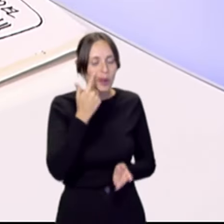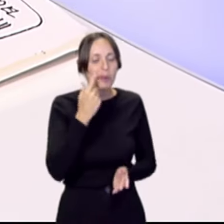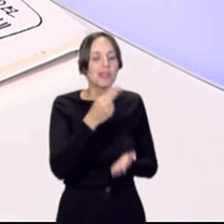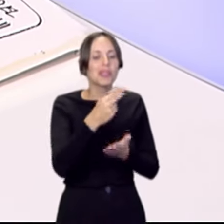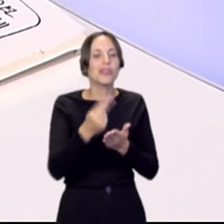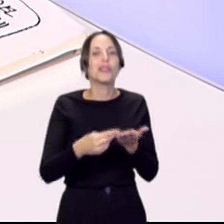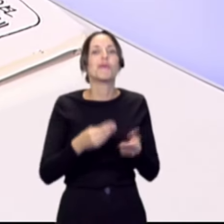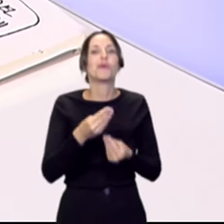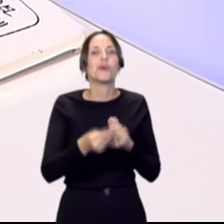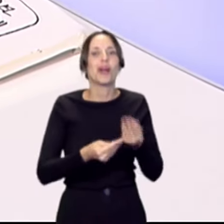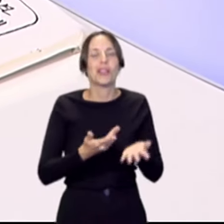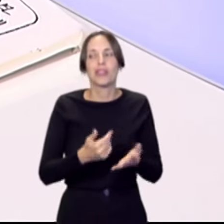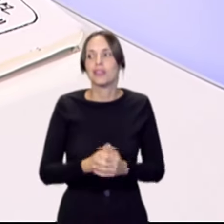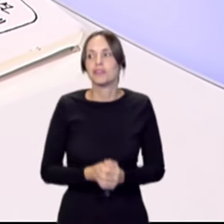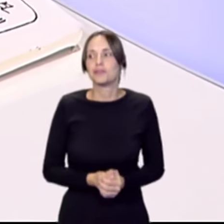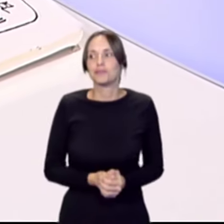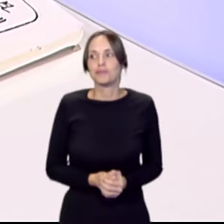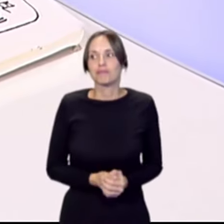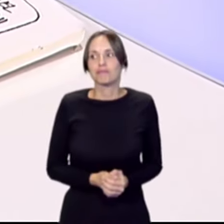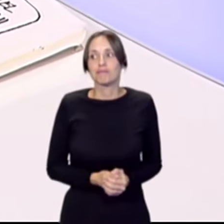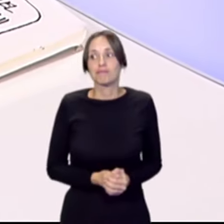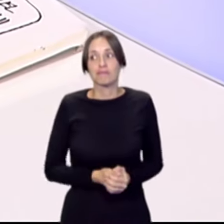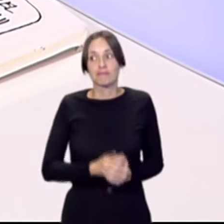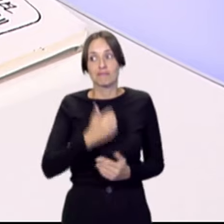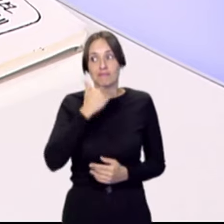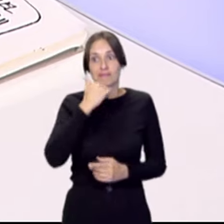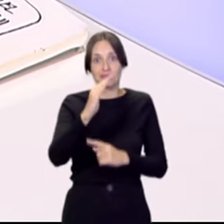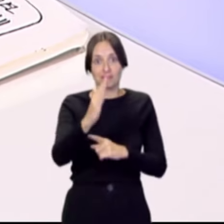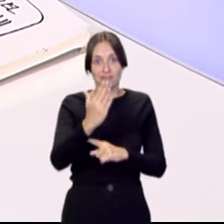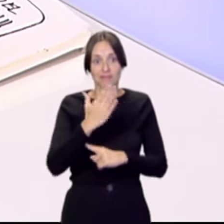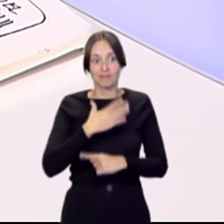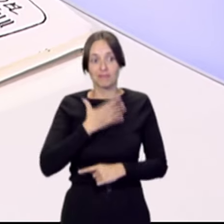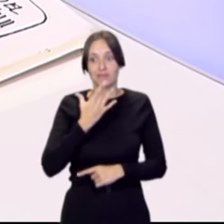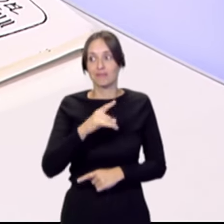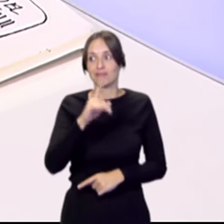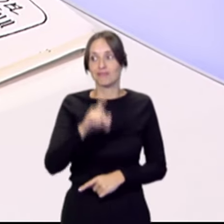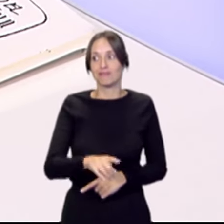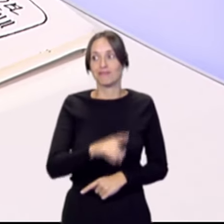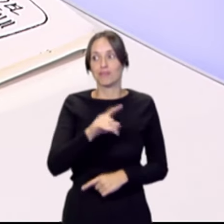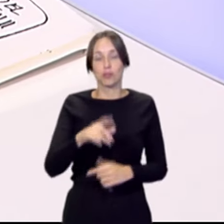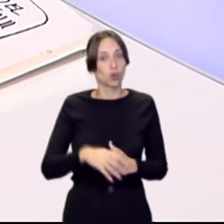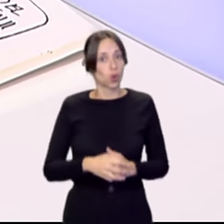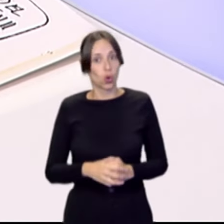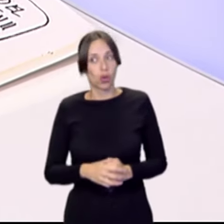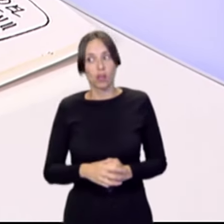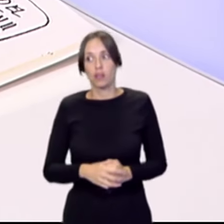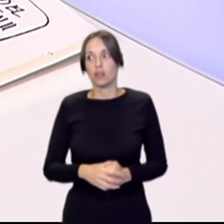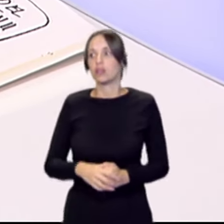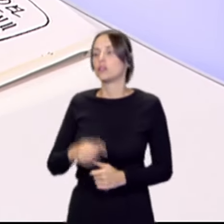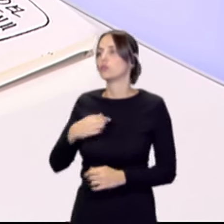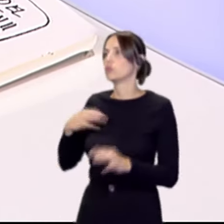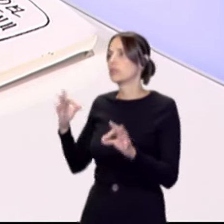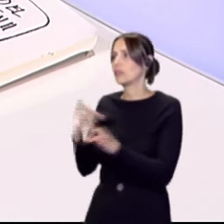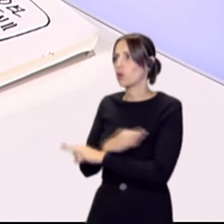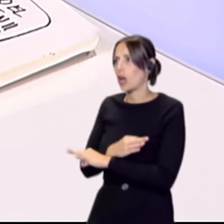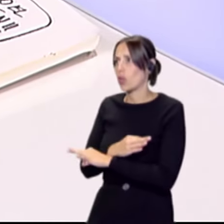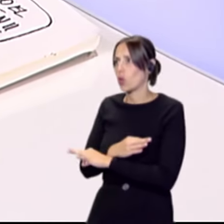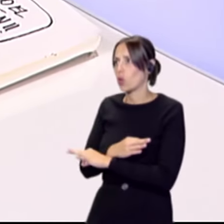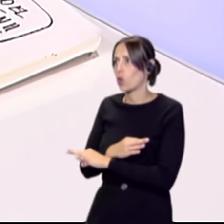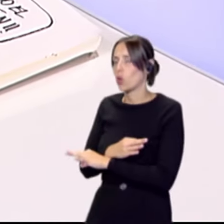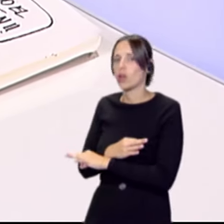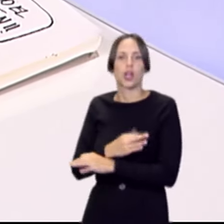mañana. No sé si ya estamos preparados. No, mira. Me he equivocado. No pasa nada. Vamos,